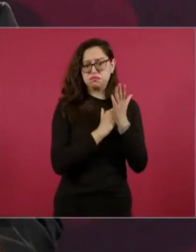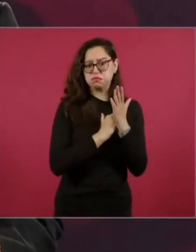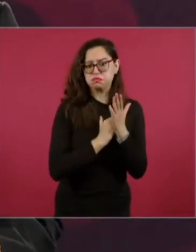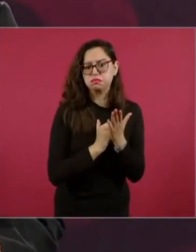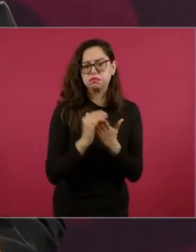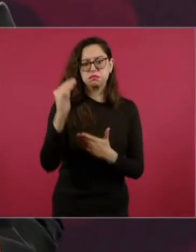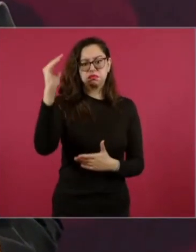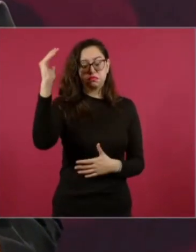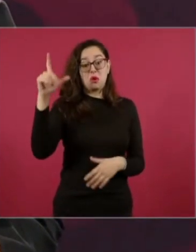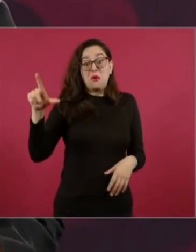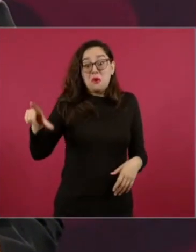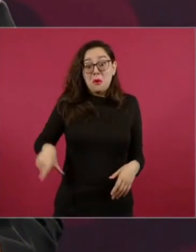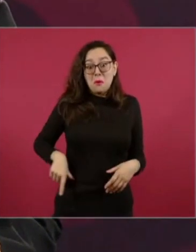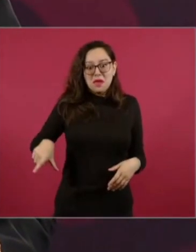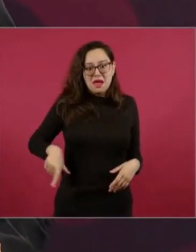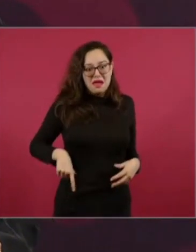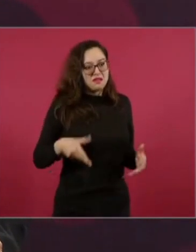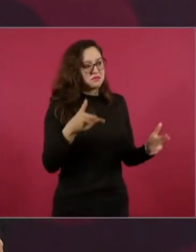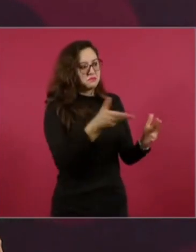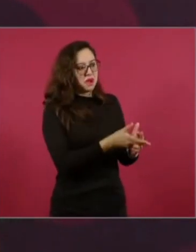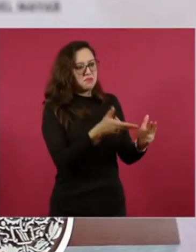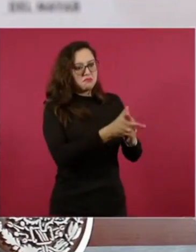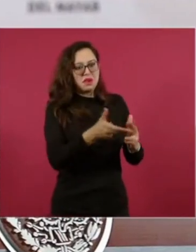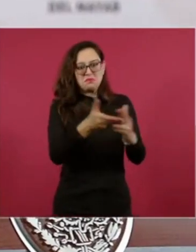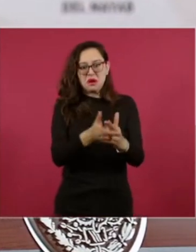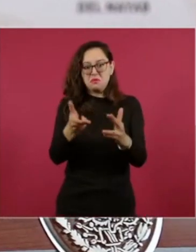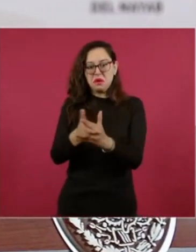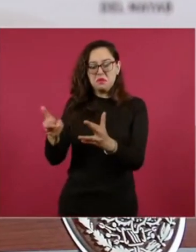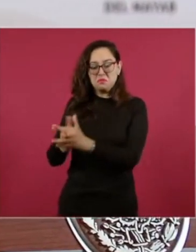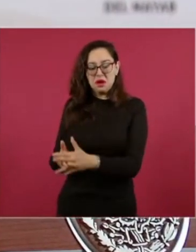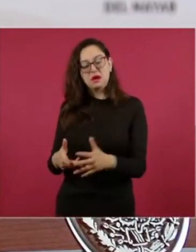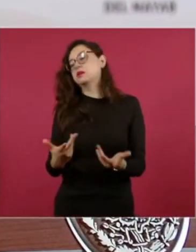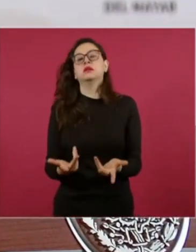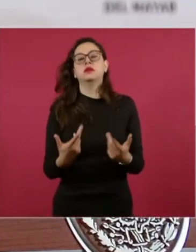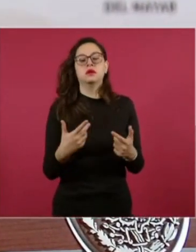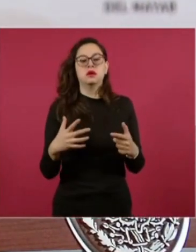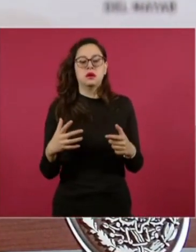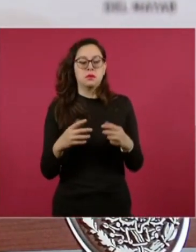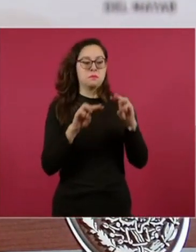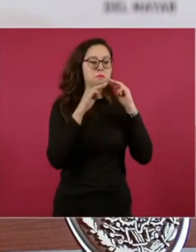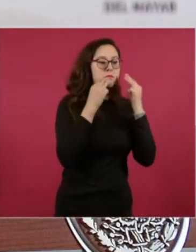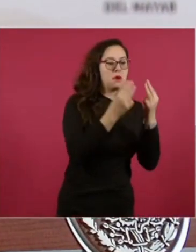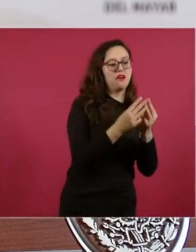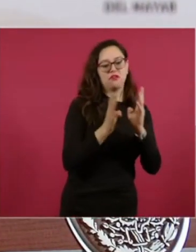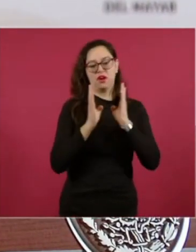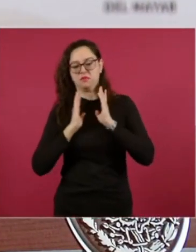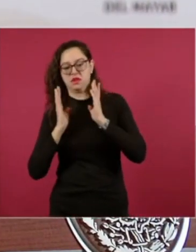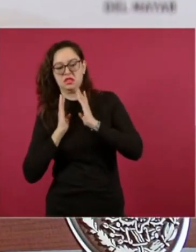bien. Hoy, amigos y amigas, se rasgan las vestiduras.